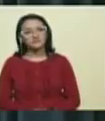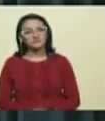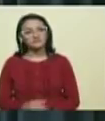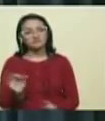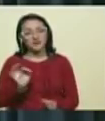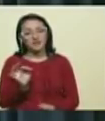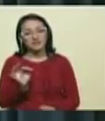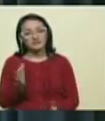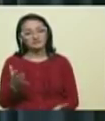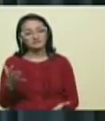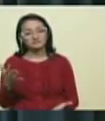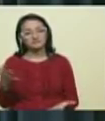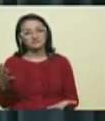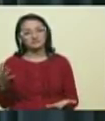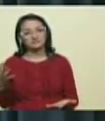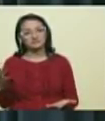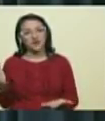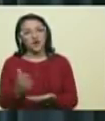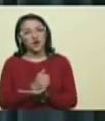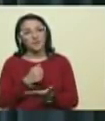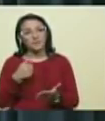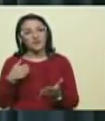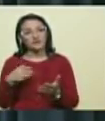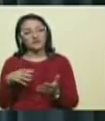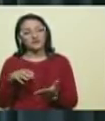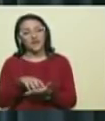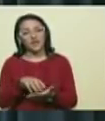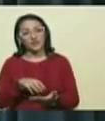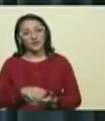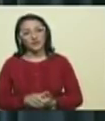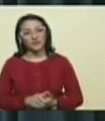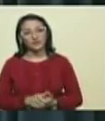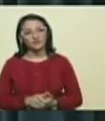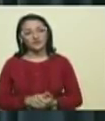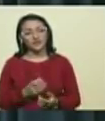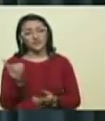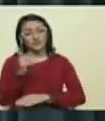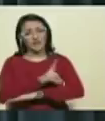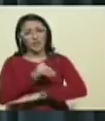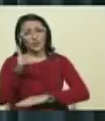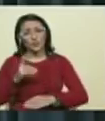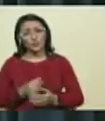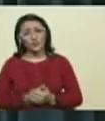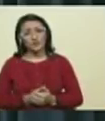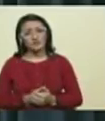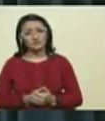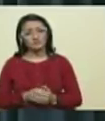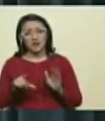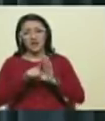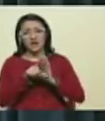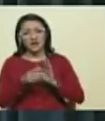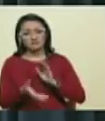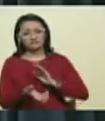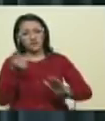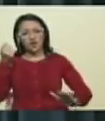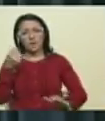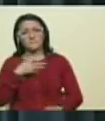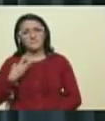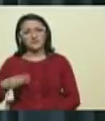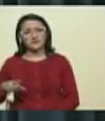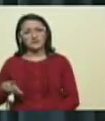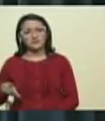Nadie, fue un golpe de Estado. Es una dictadura que derrocó ilegalmente a la presidenta